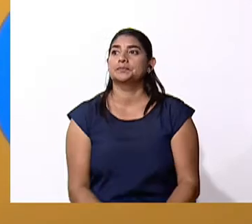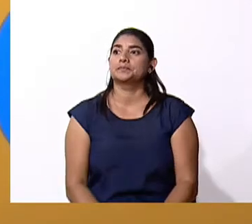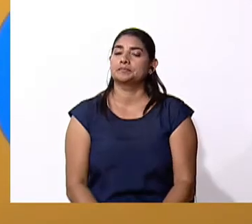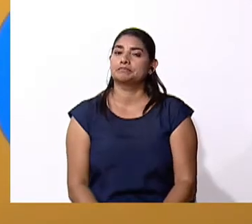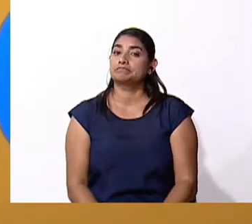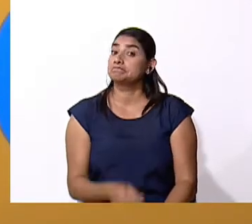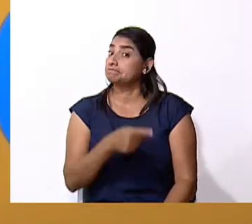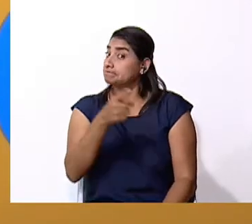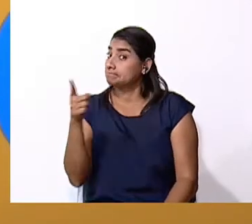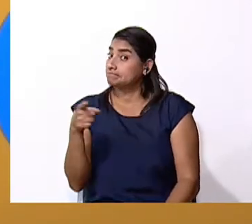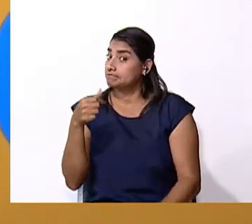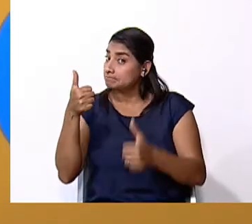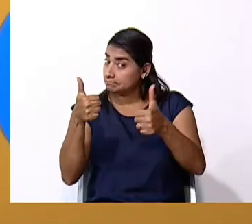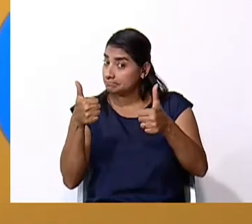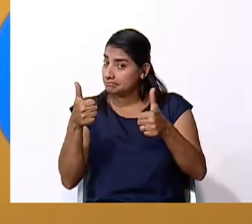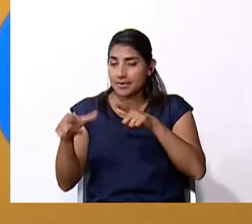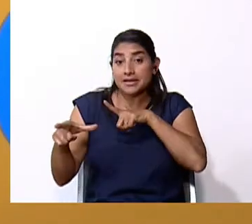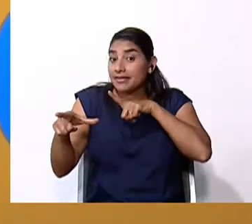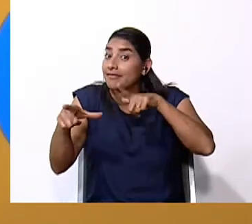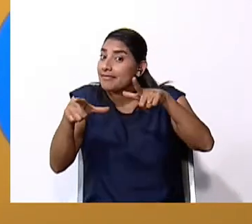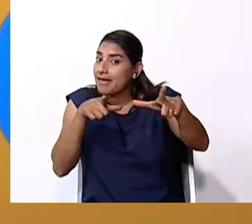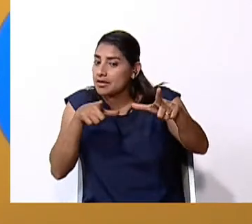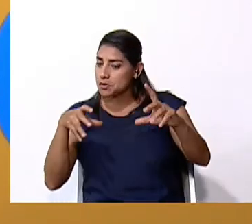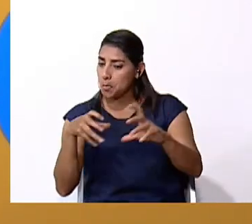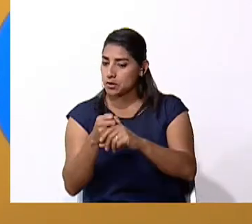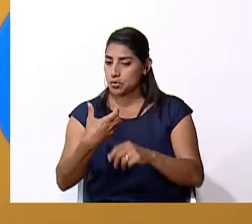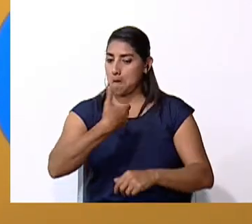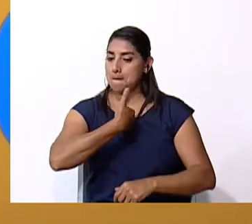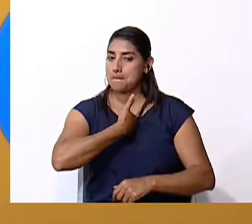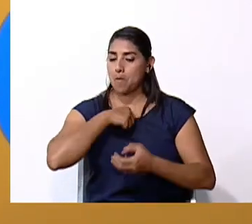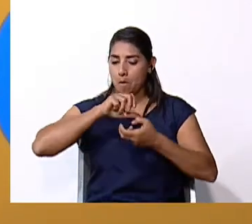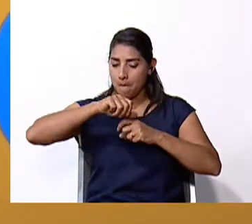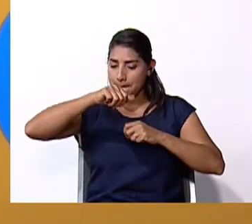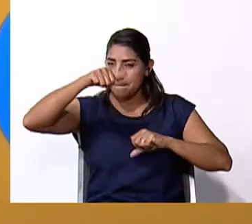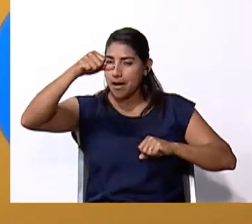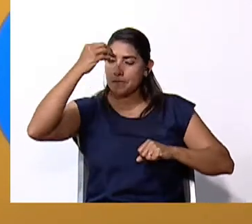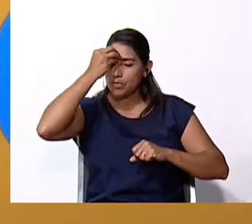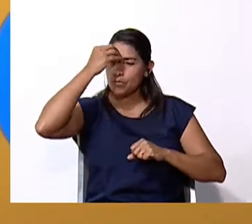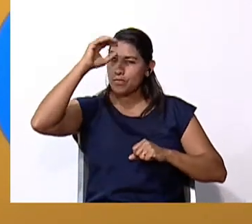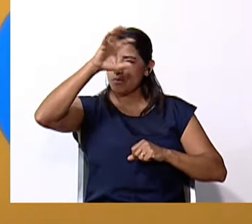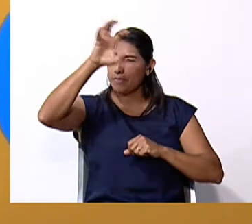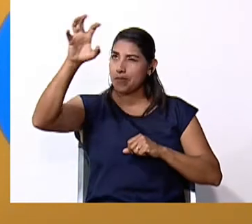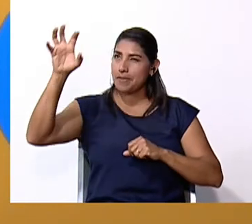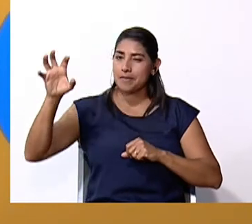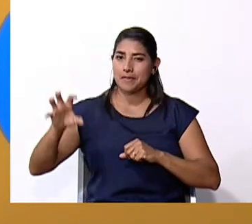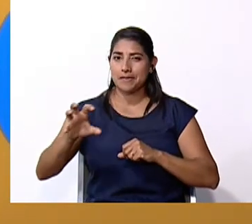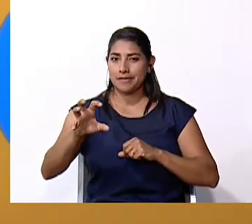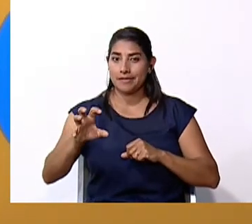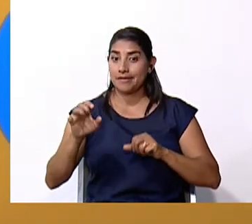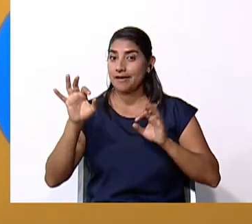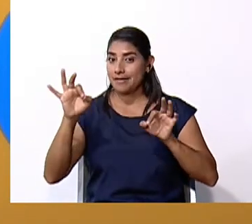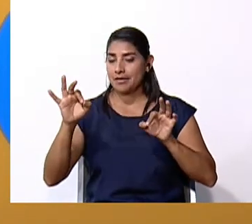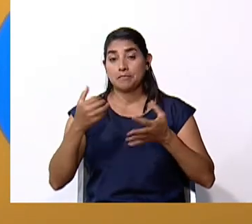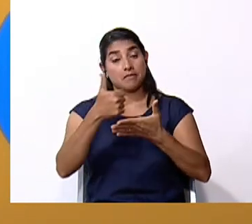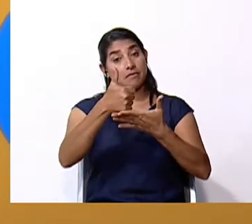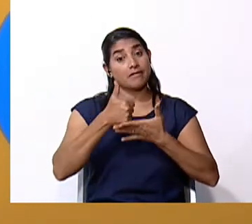¿Qué les parece? ¿Están listos para crear su propio mapa conceptual? Bueno, me van a